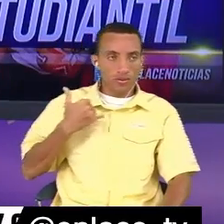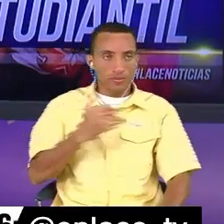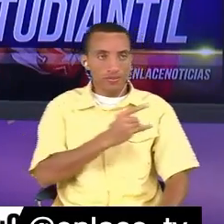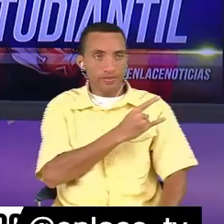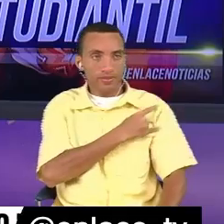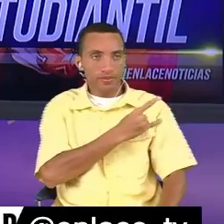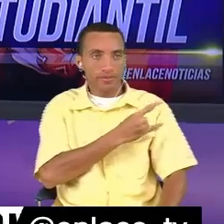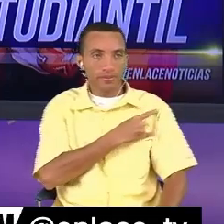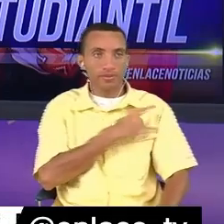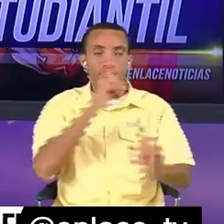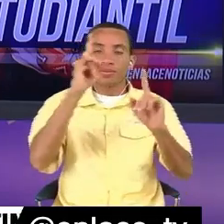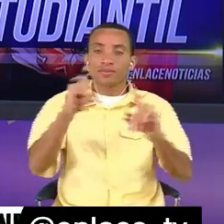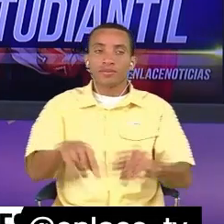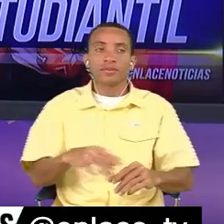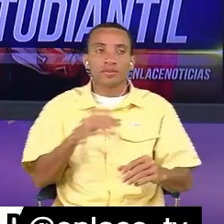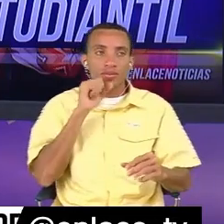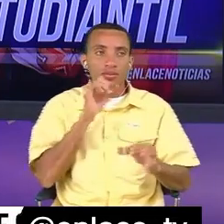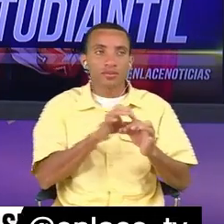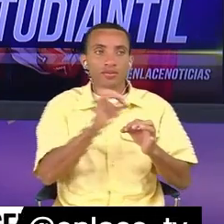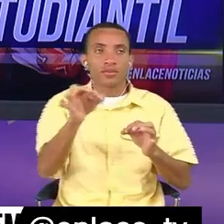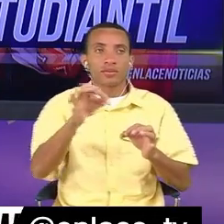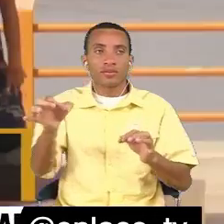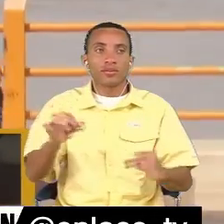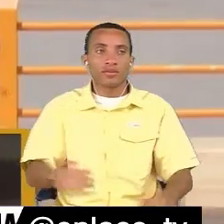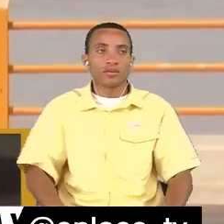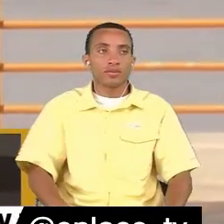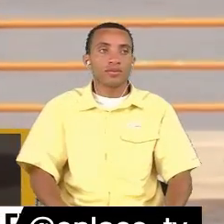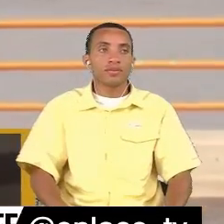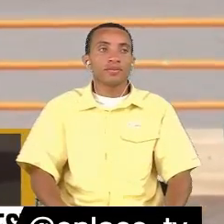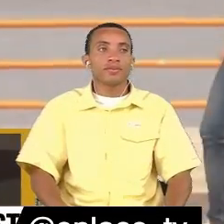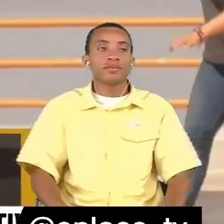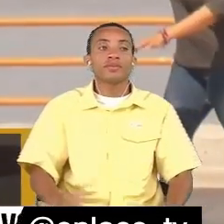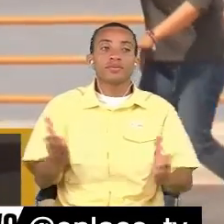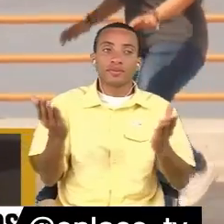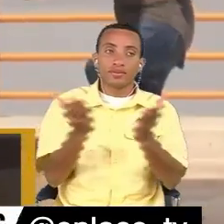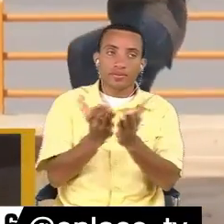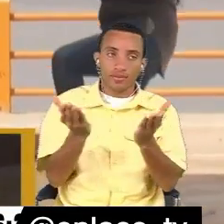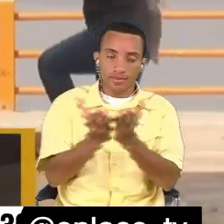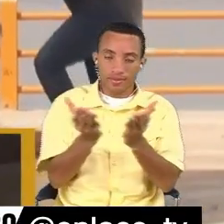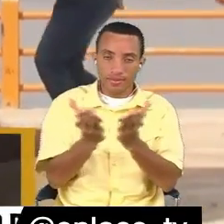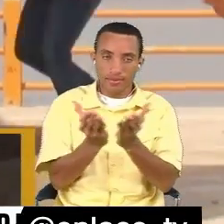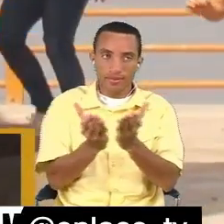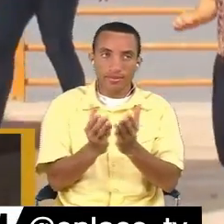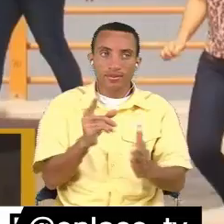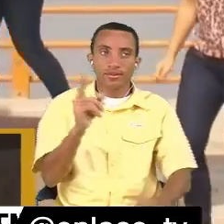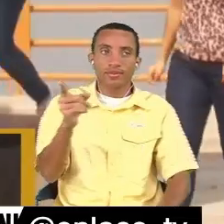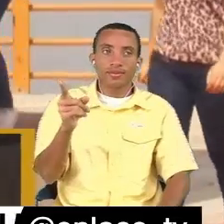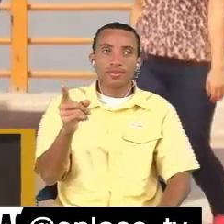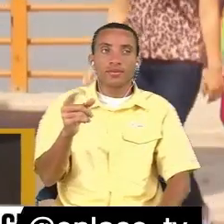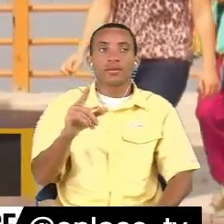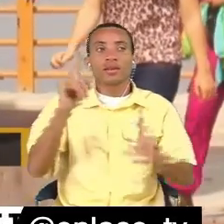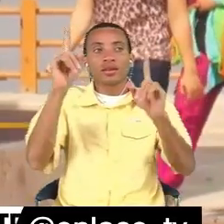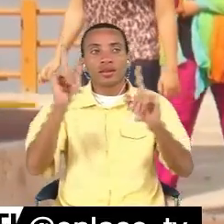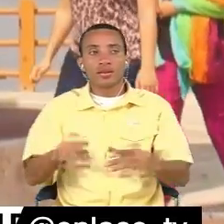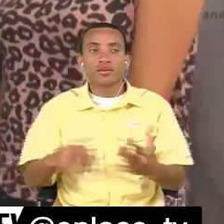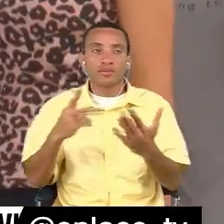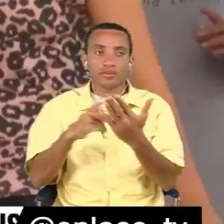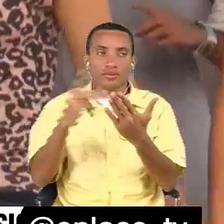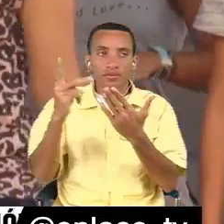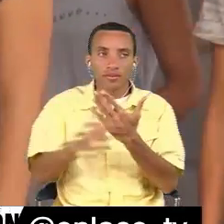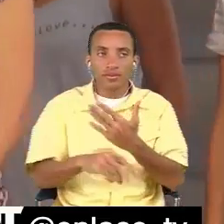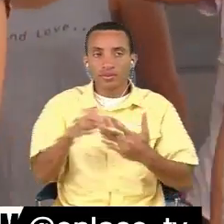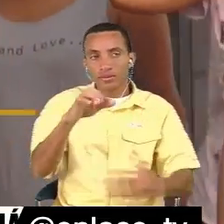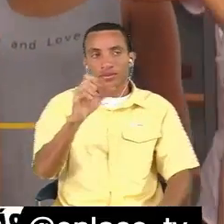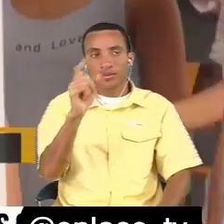en la región del Magdalena Medio. Estudiantes universitarios de la capital de la República adelantan pasantías en la región del Magdalena